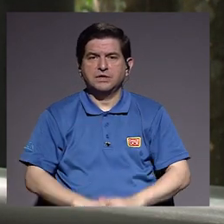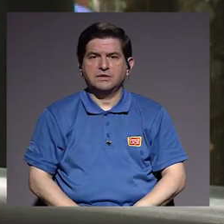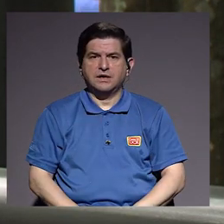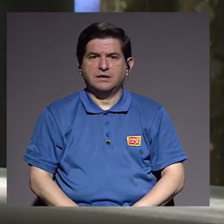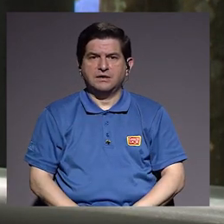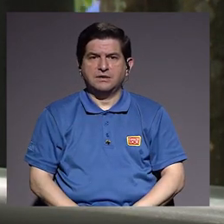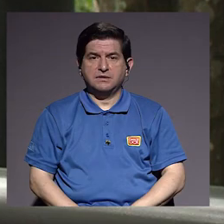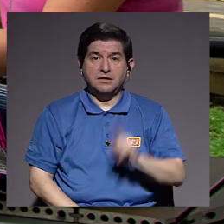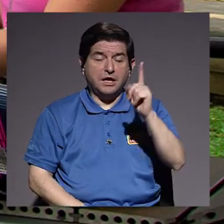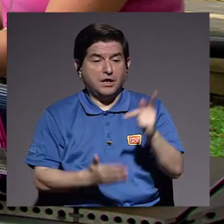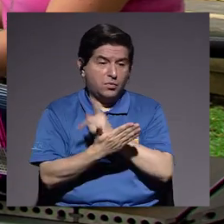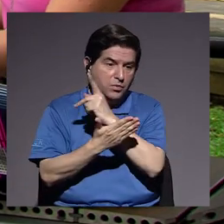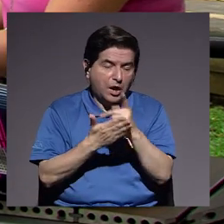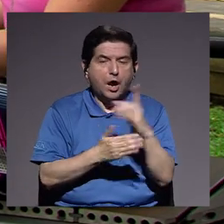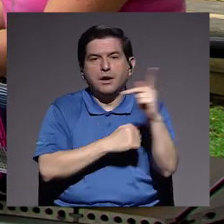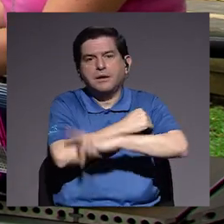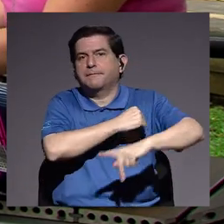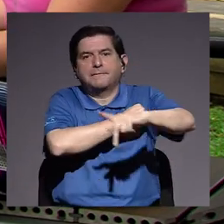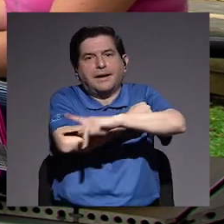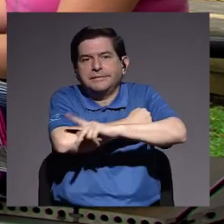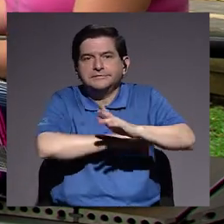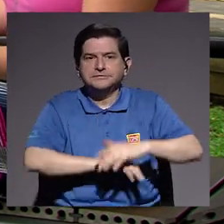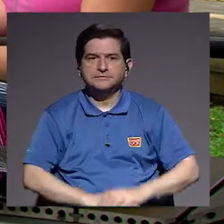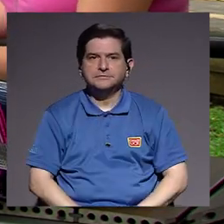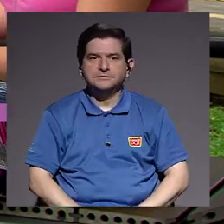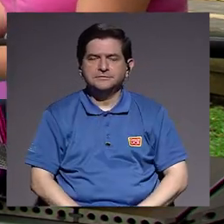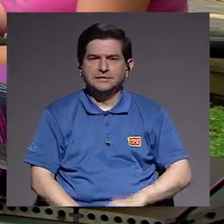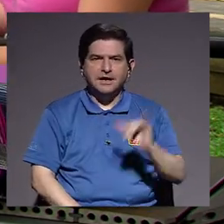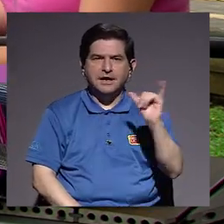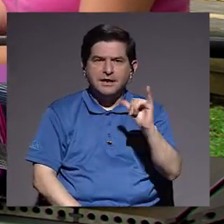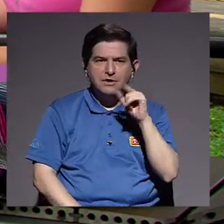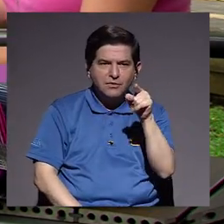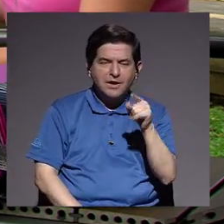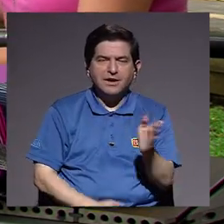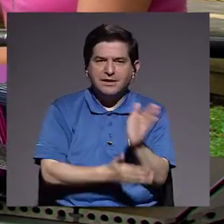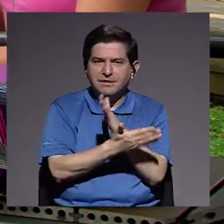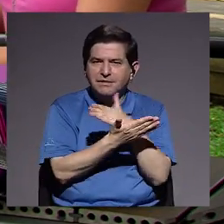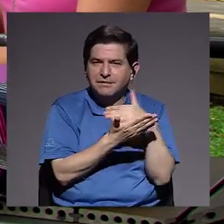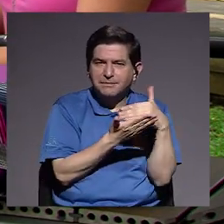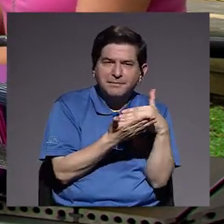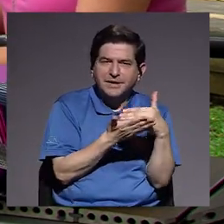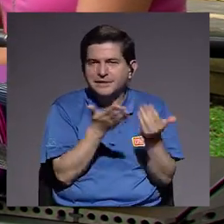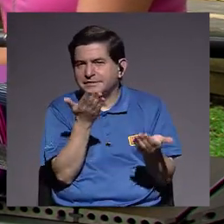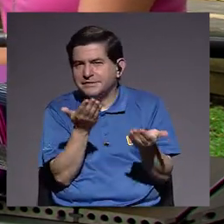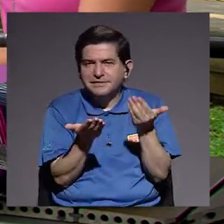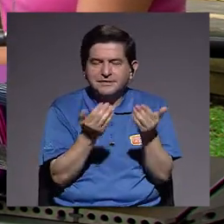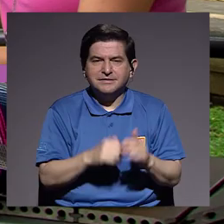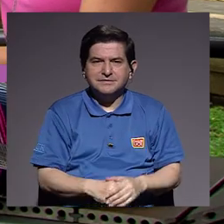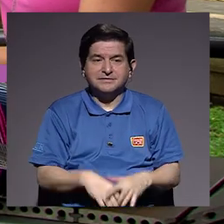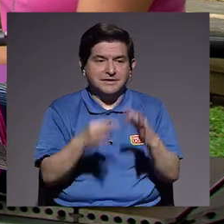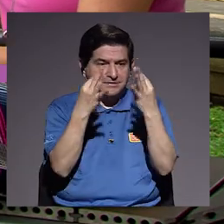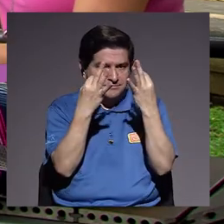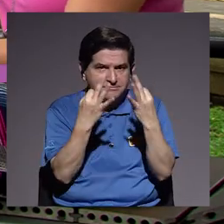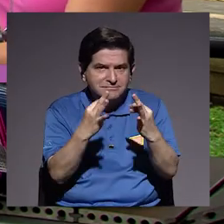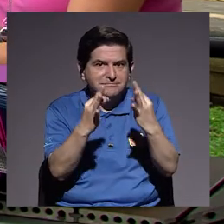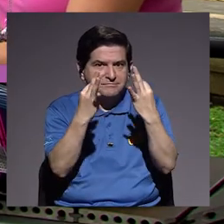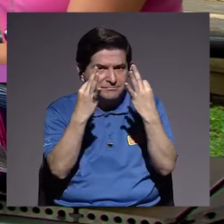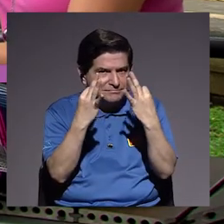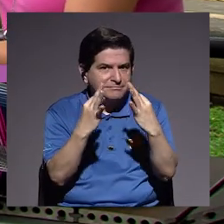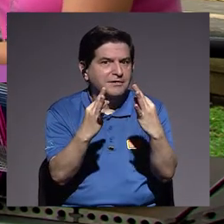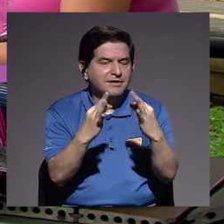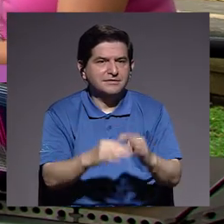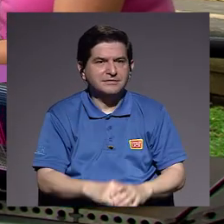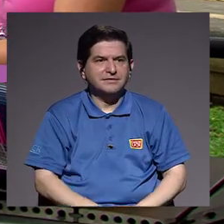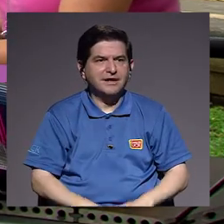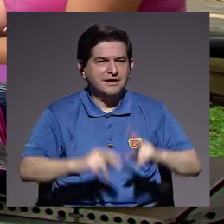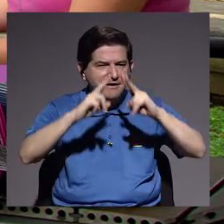entonces también, ¿verdad? Está esa parte de tratar de, a ver, como de analizar y de poder,